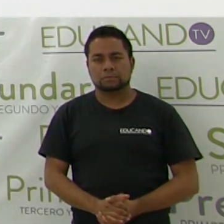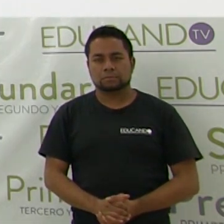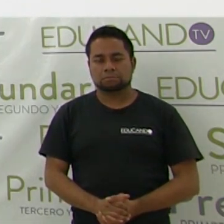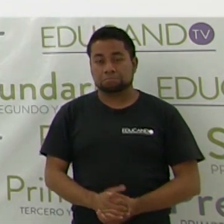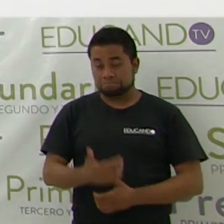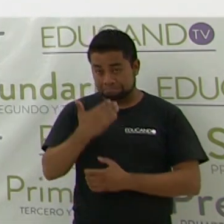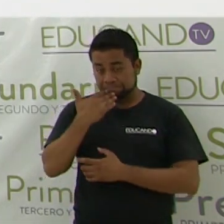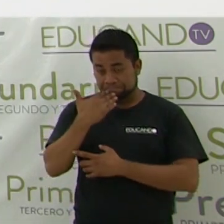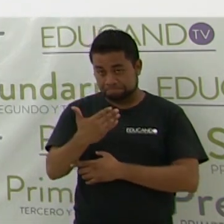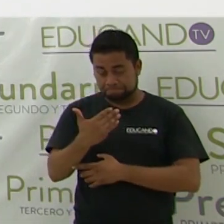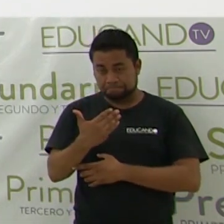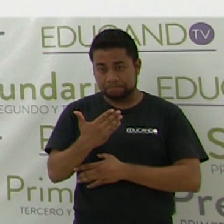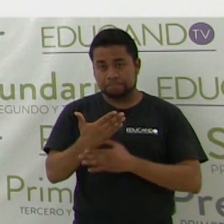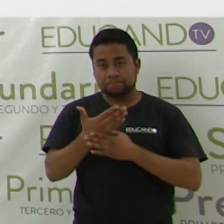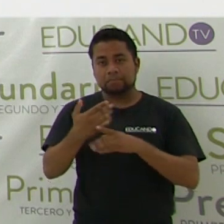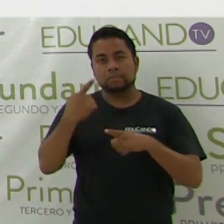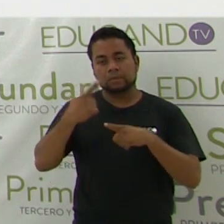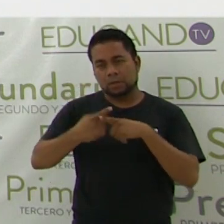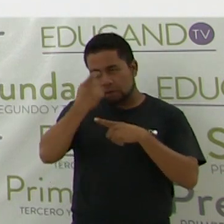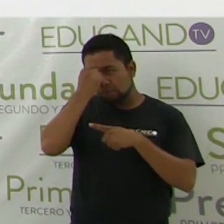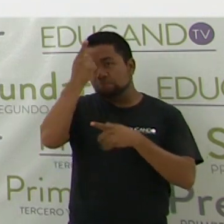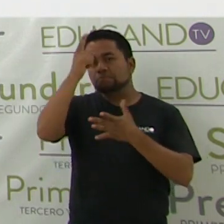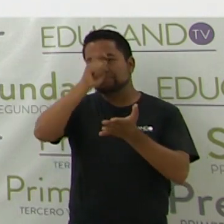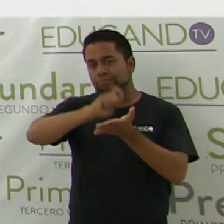Bien. Ahora, ¿quién es el autor?